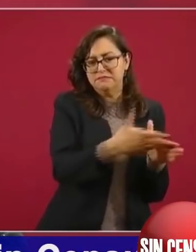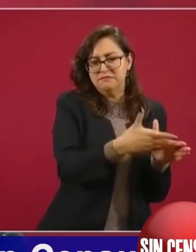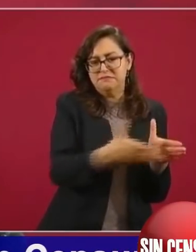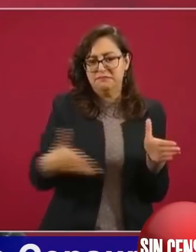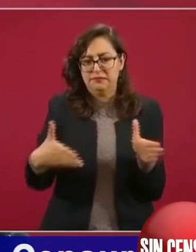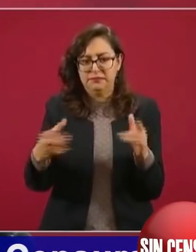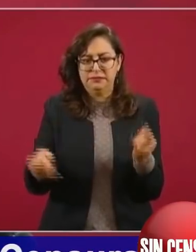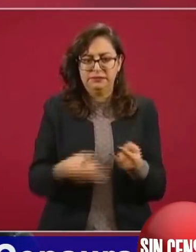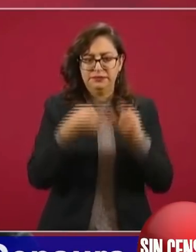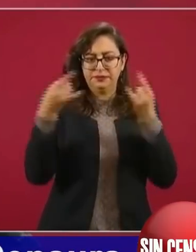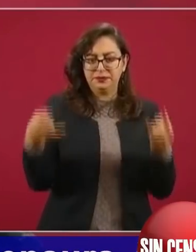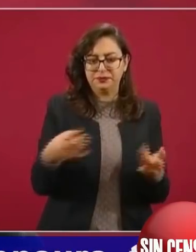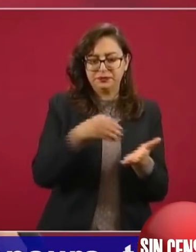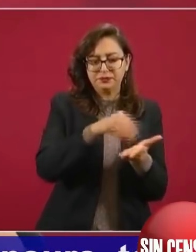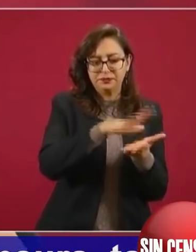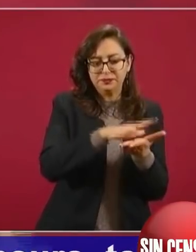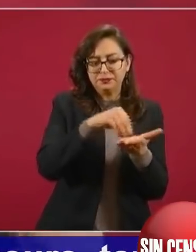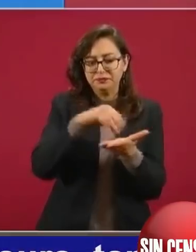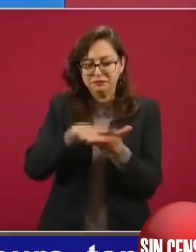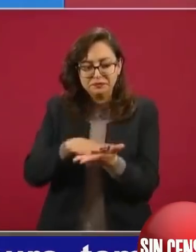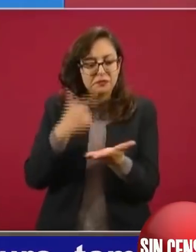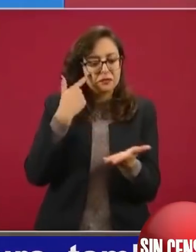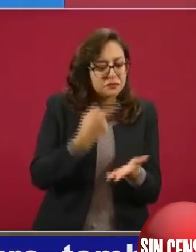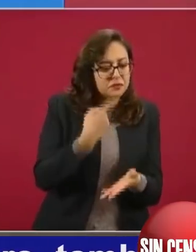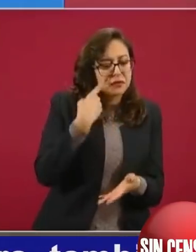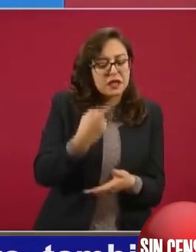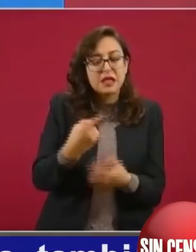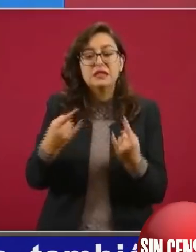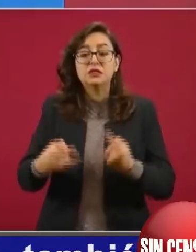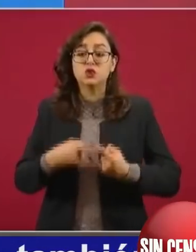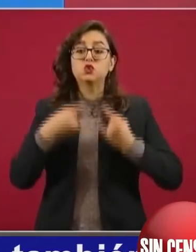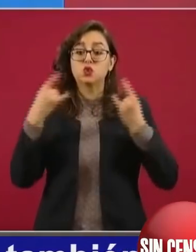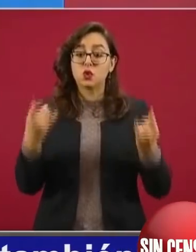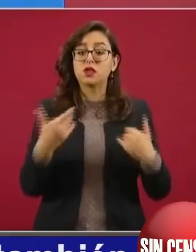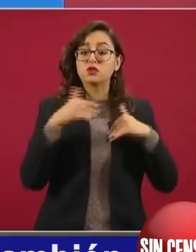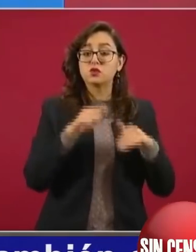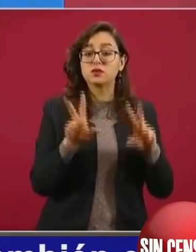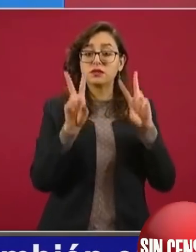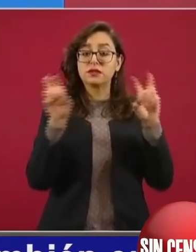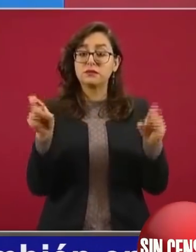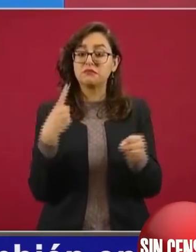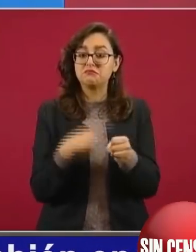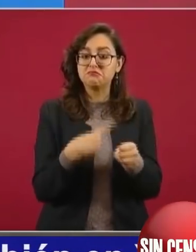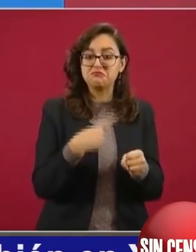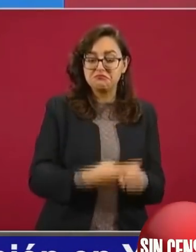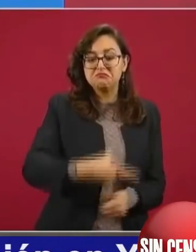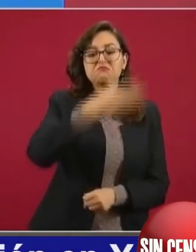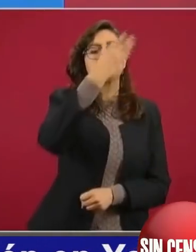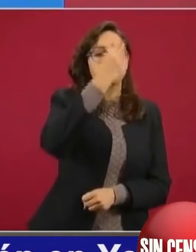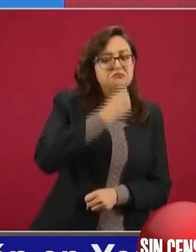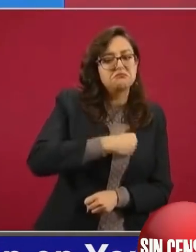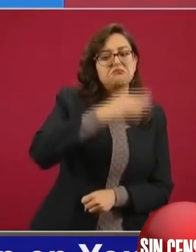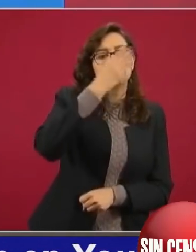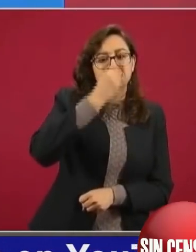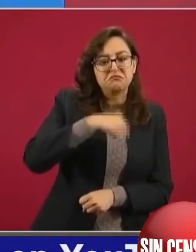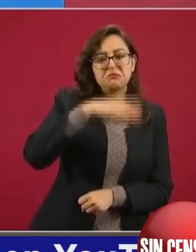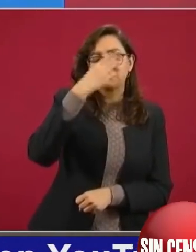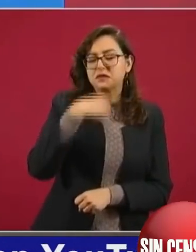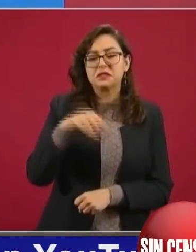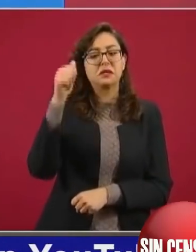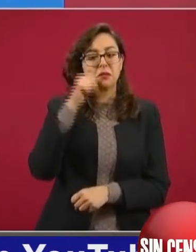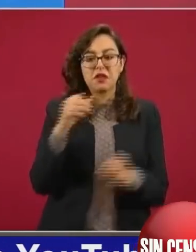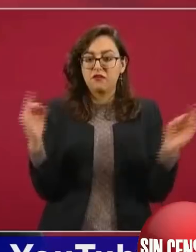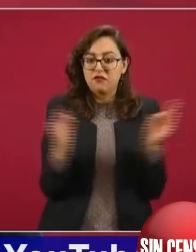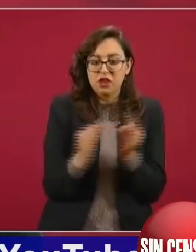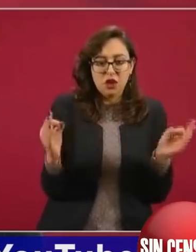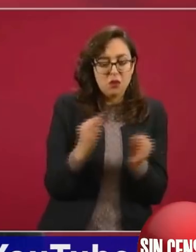históricos, principalmente de monasterios, existen relatos de la estación de influenza todos los otoños y todos los